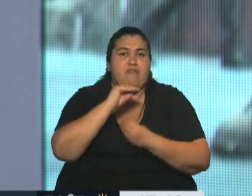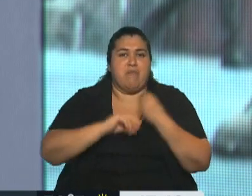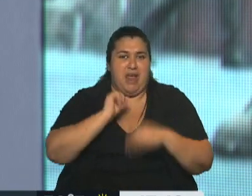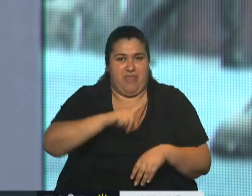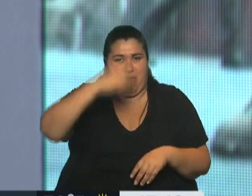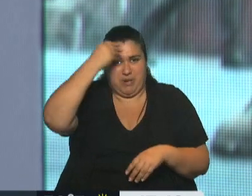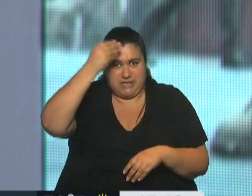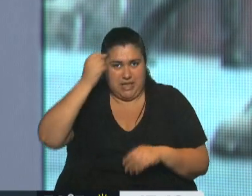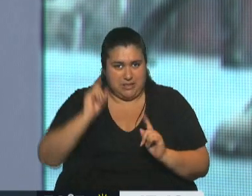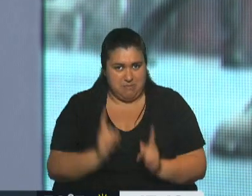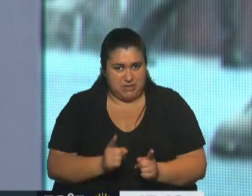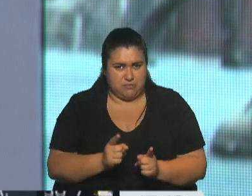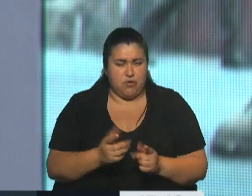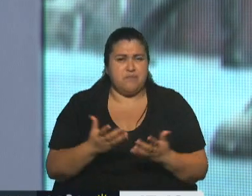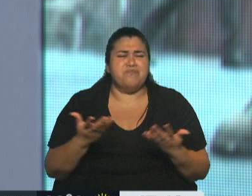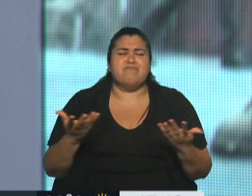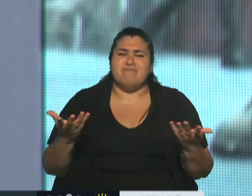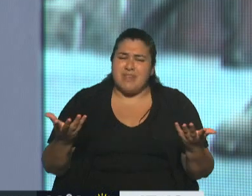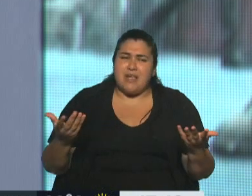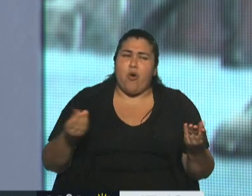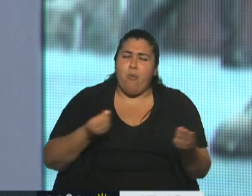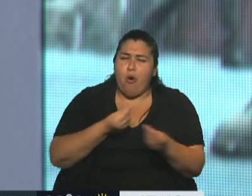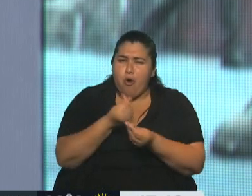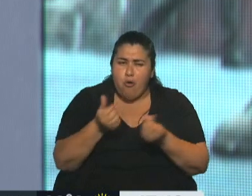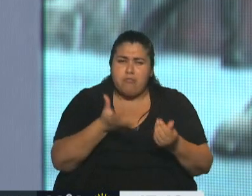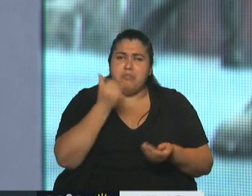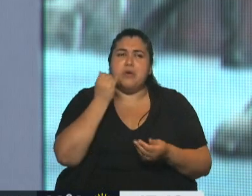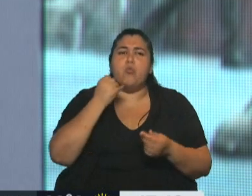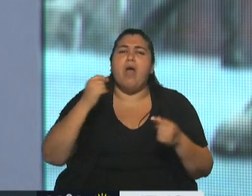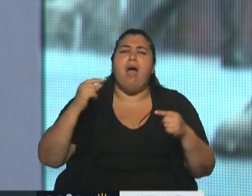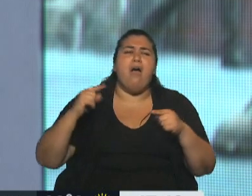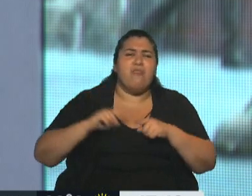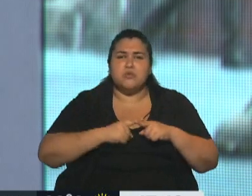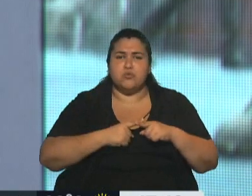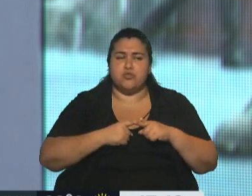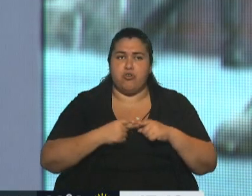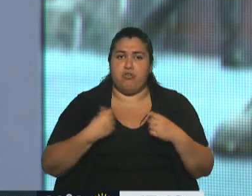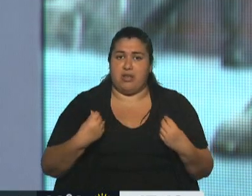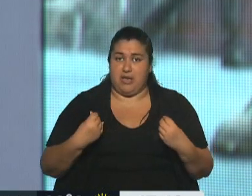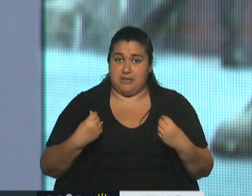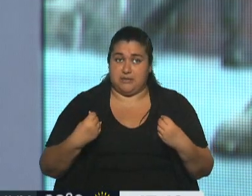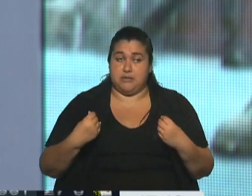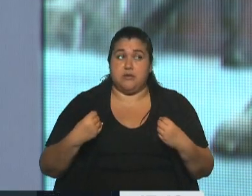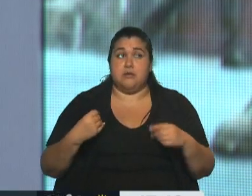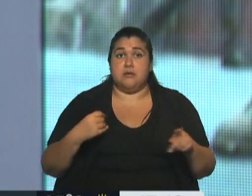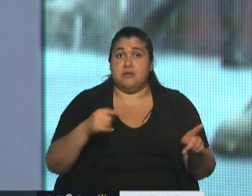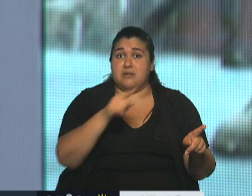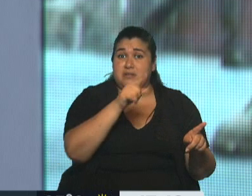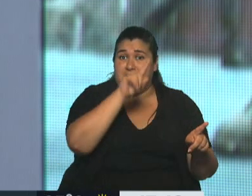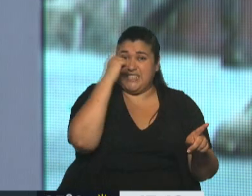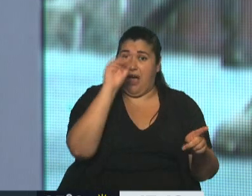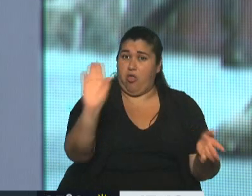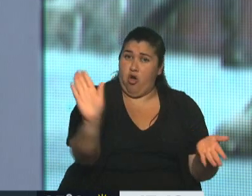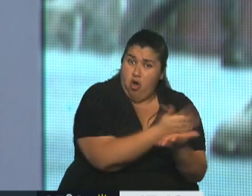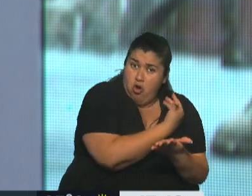momento. Es decir, una discusión en torno a si es la disolución del Estado o la complicidad del Estado con estas fuerzas. Y